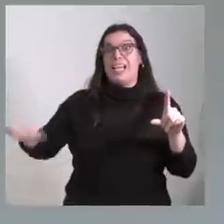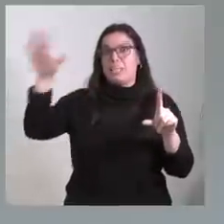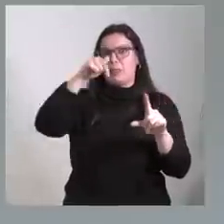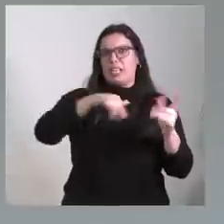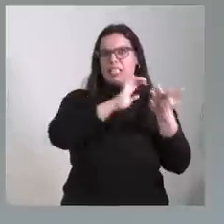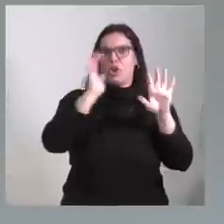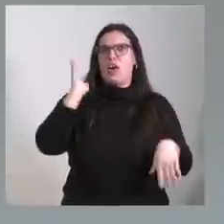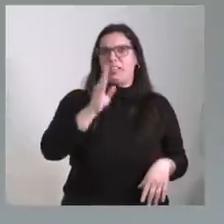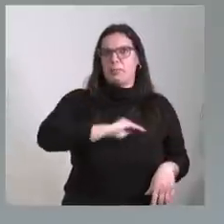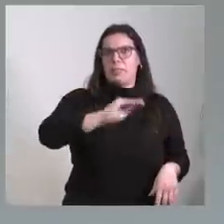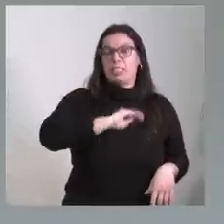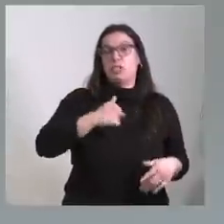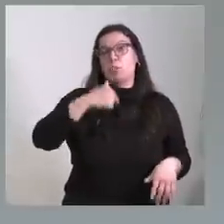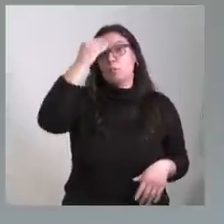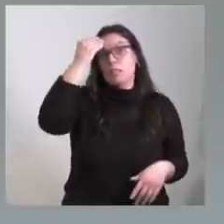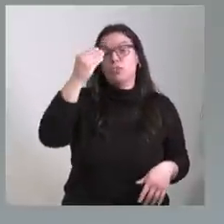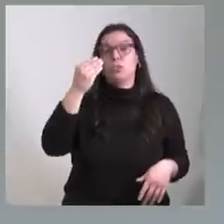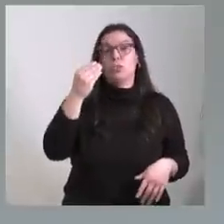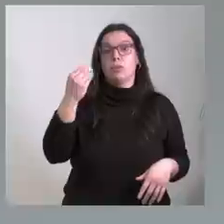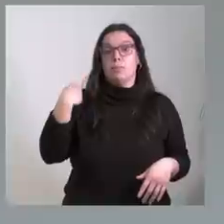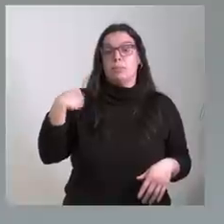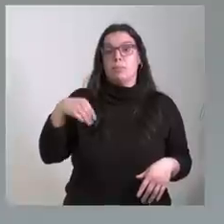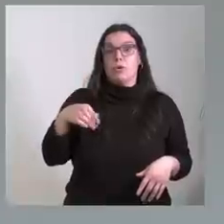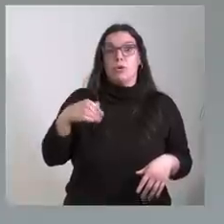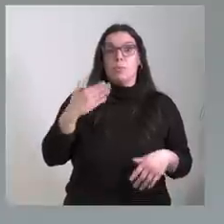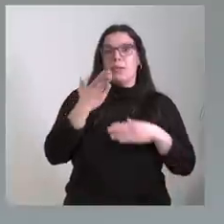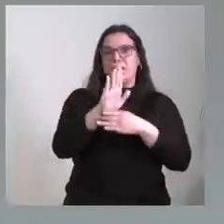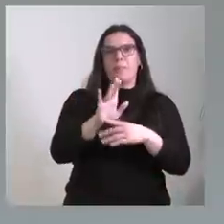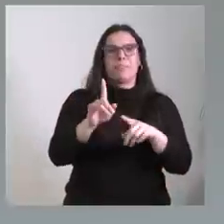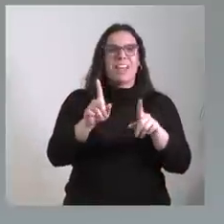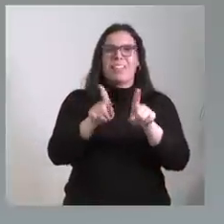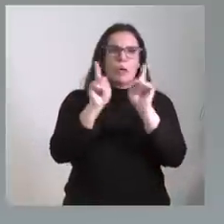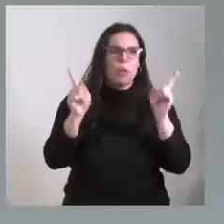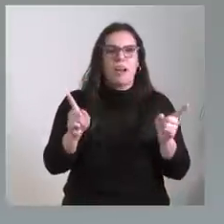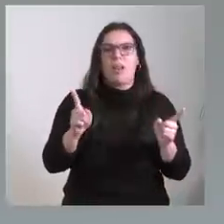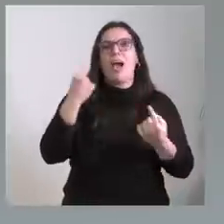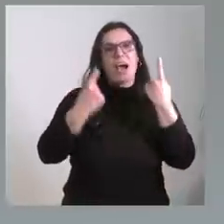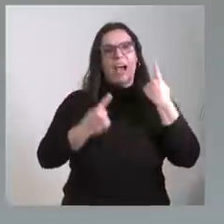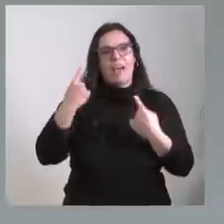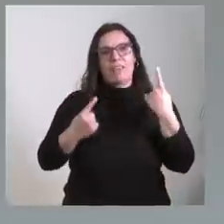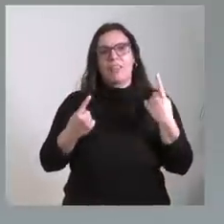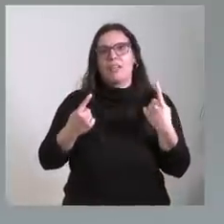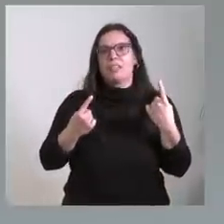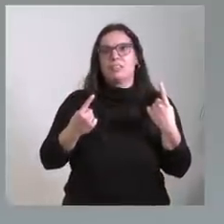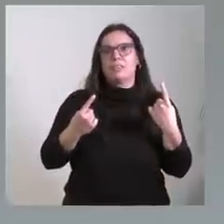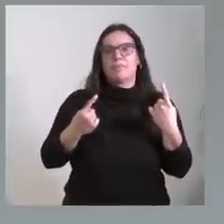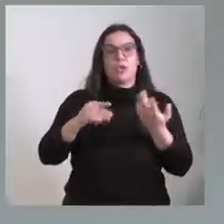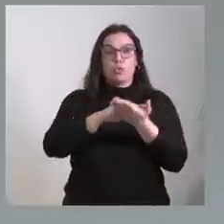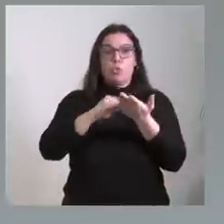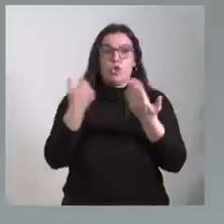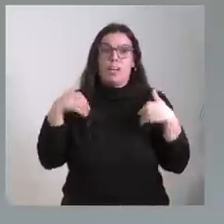en esta materia yo creo que aquí cuando esto se plantea independientemente de que como hemos dicho en alguna ocasión desgraciadamente no tiene solución